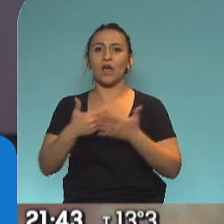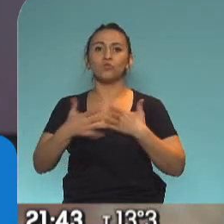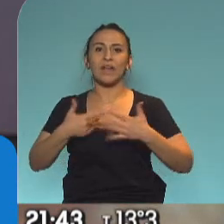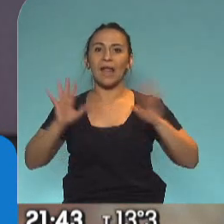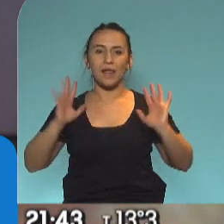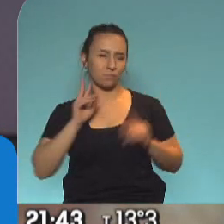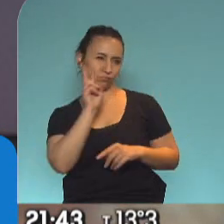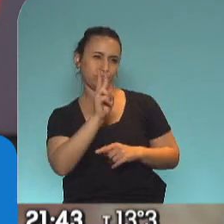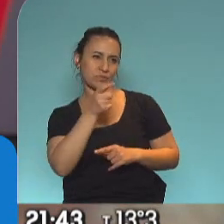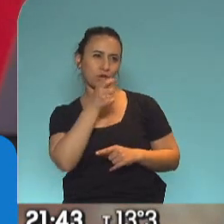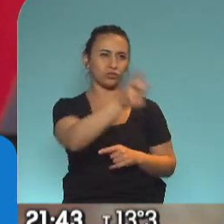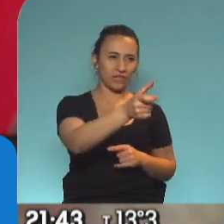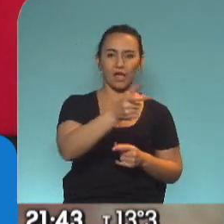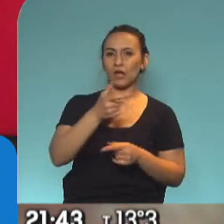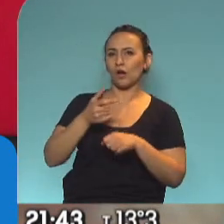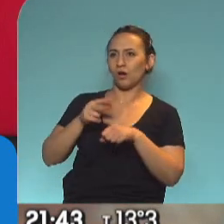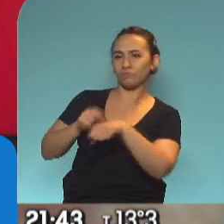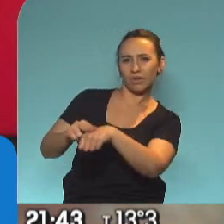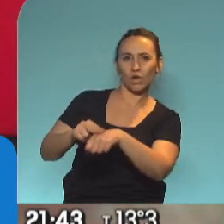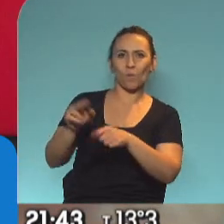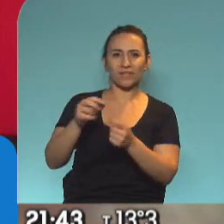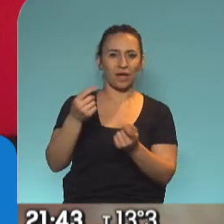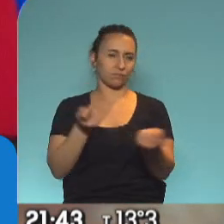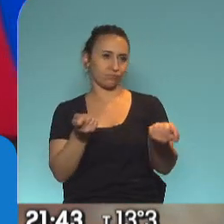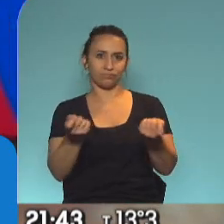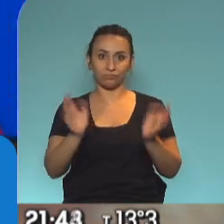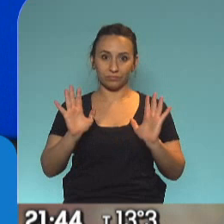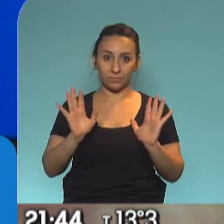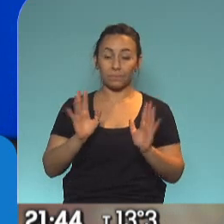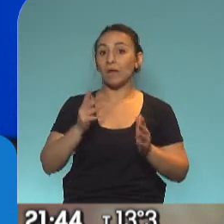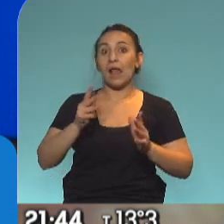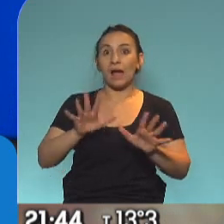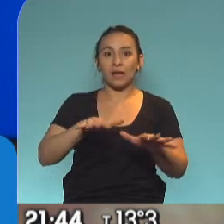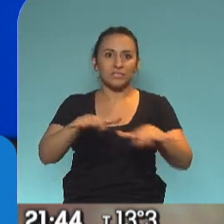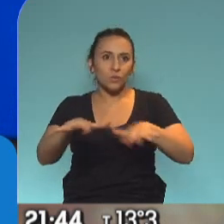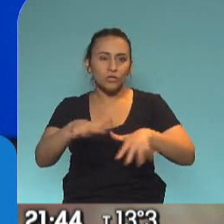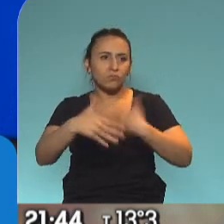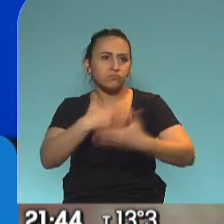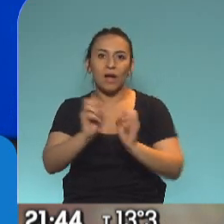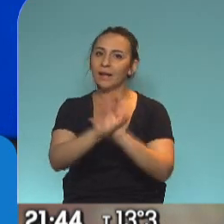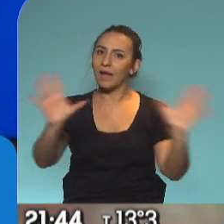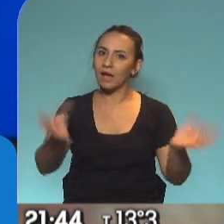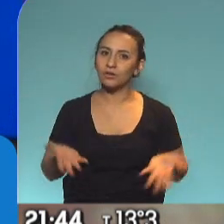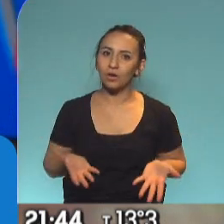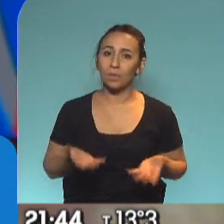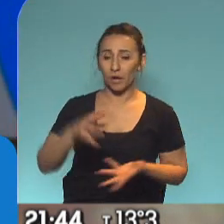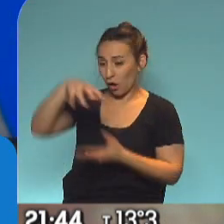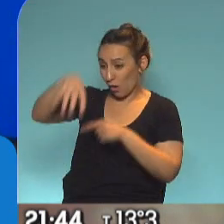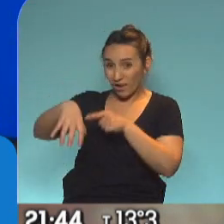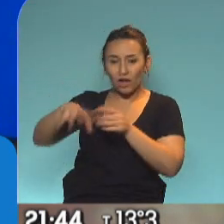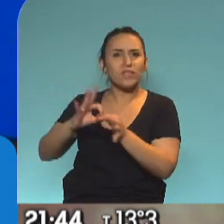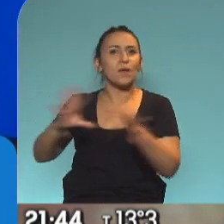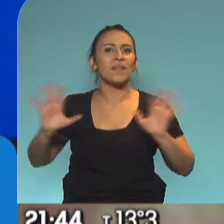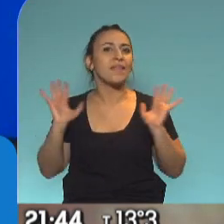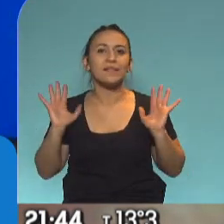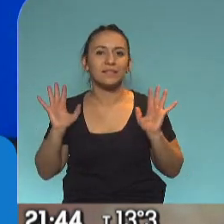reglas a las que deben sujetarse otros funcionarios para mejorar las condiciones de posibilidad de la transparencia. Pero la tarea judicial es para un órgano independiente. Nosotros decimos